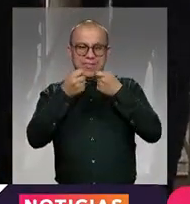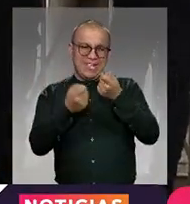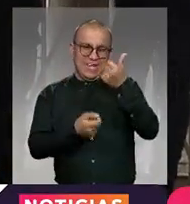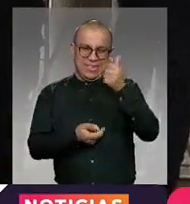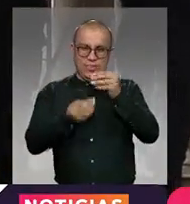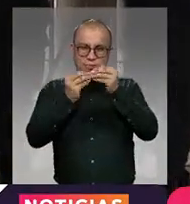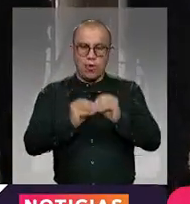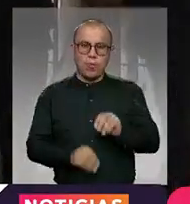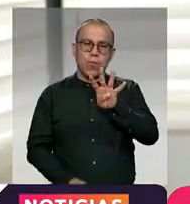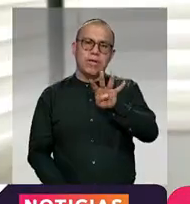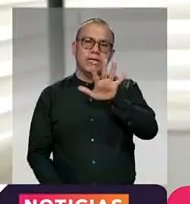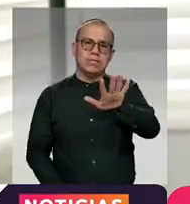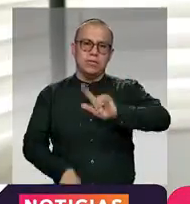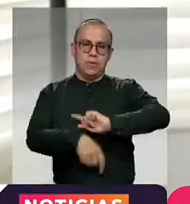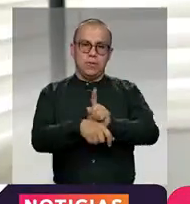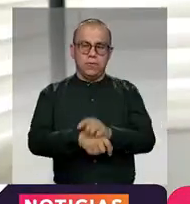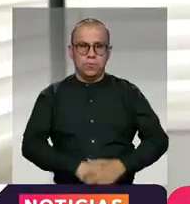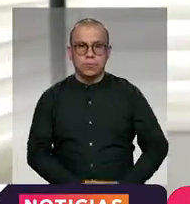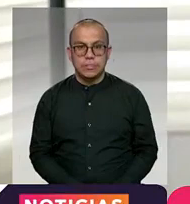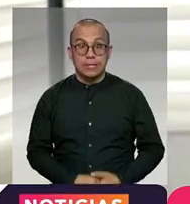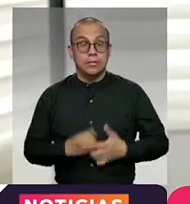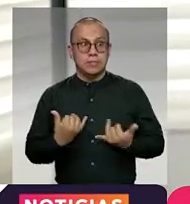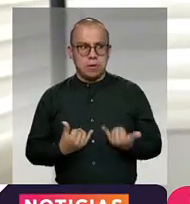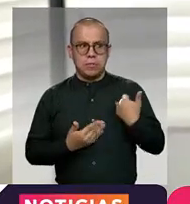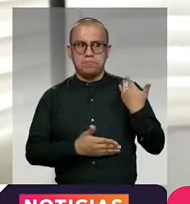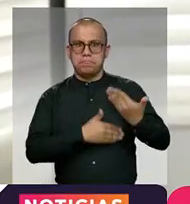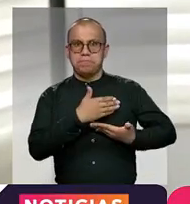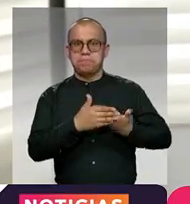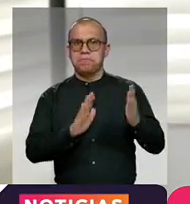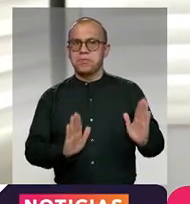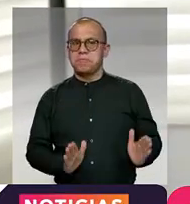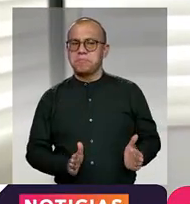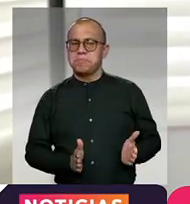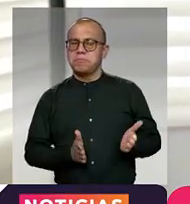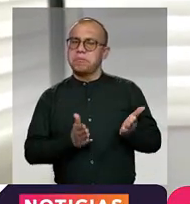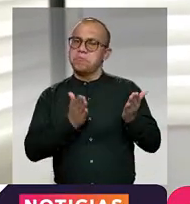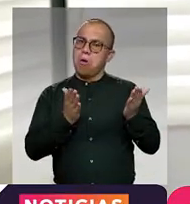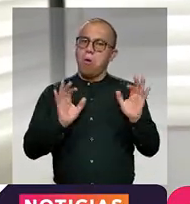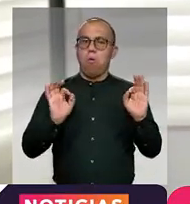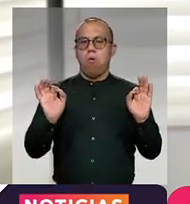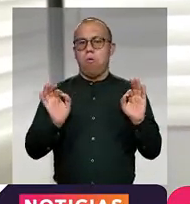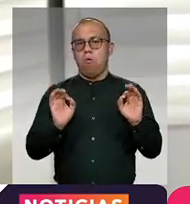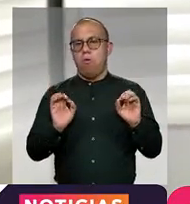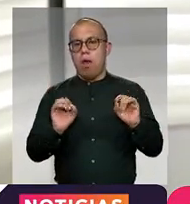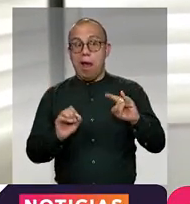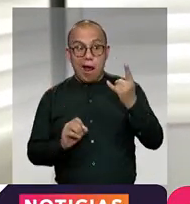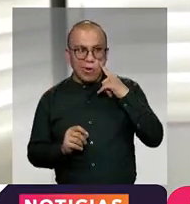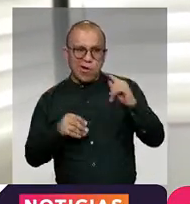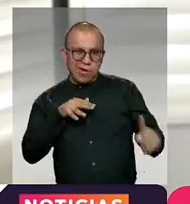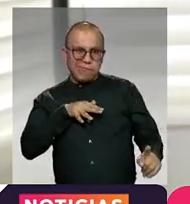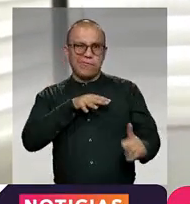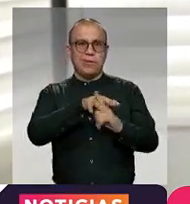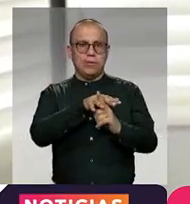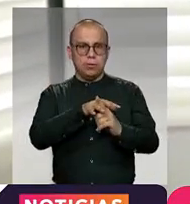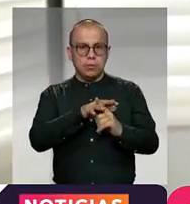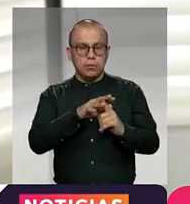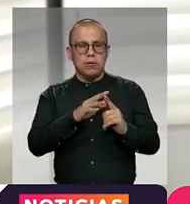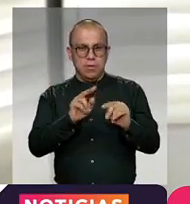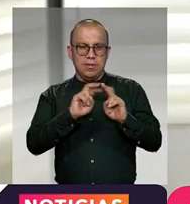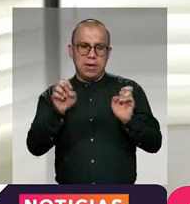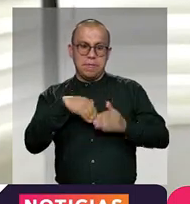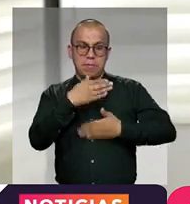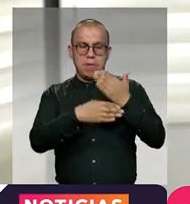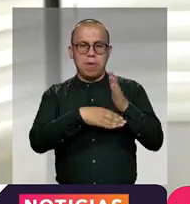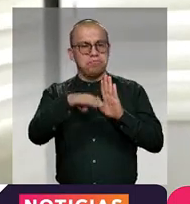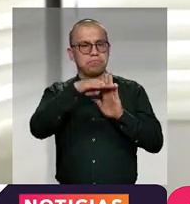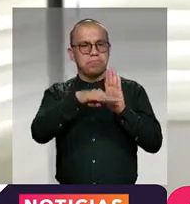45 minutos. Si vemos que hay mejoramiento no tuvimos una afectación por el